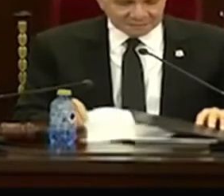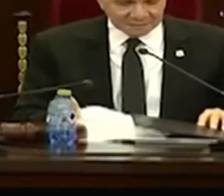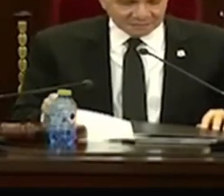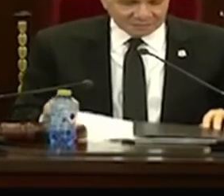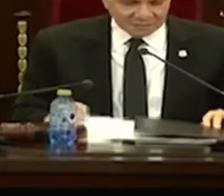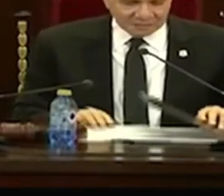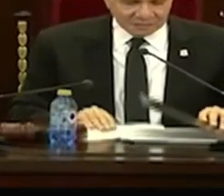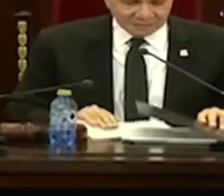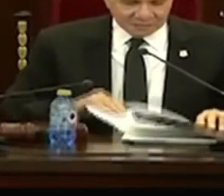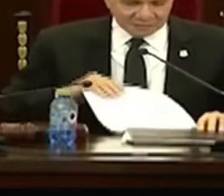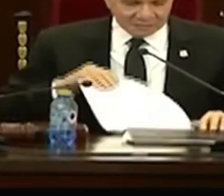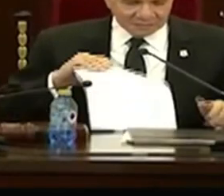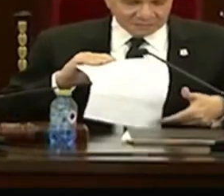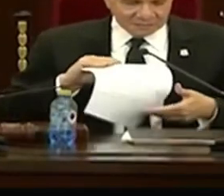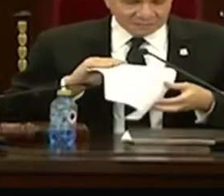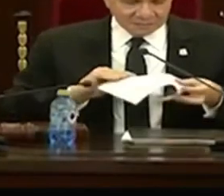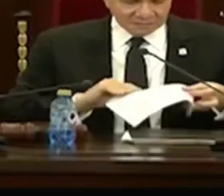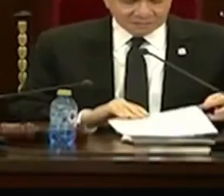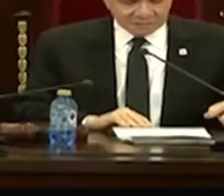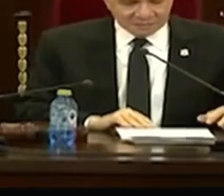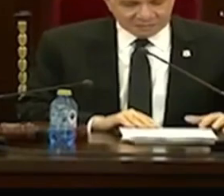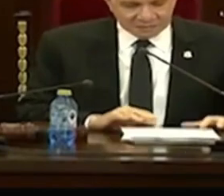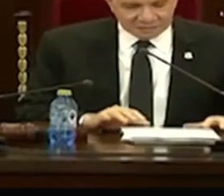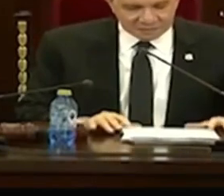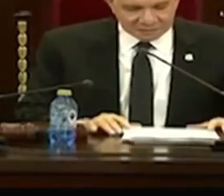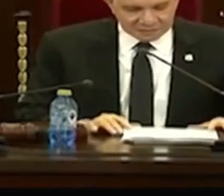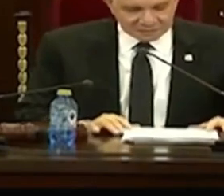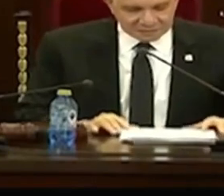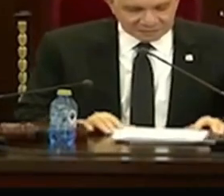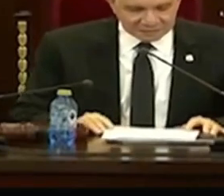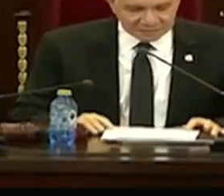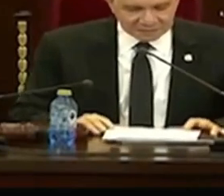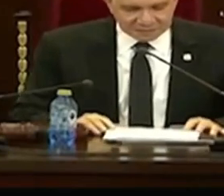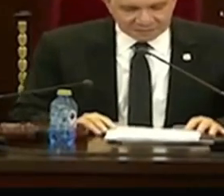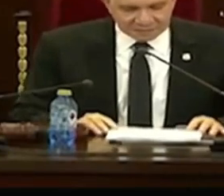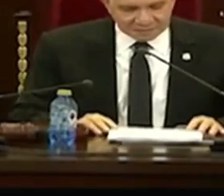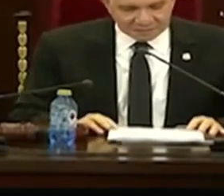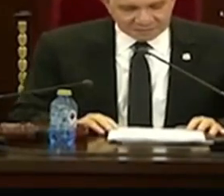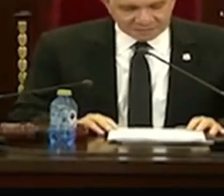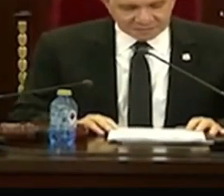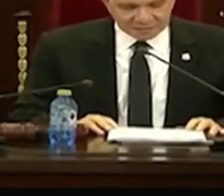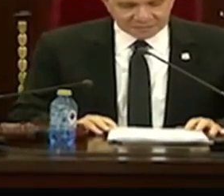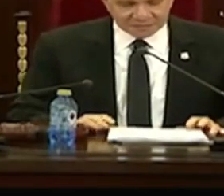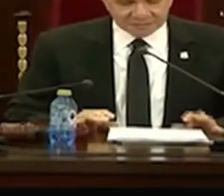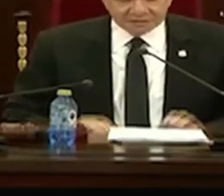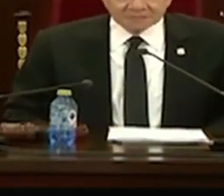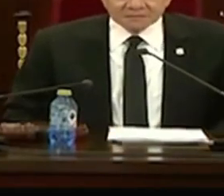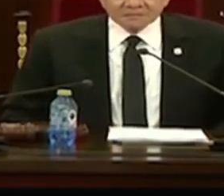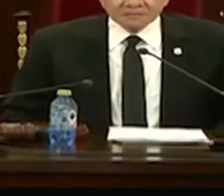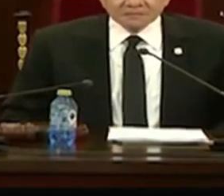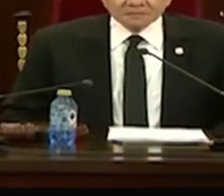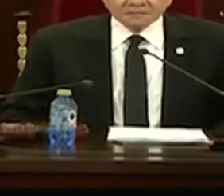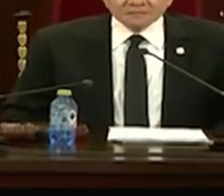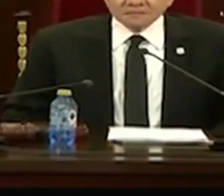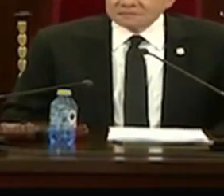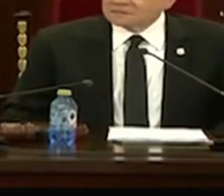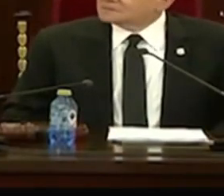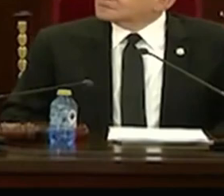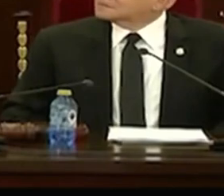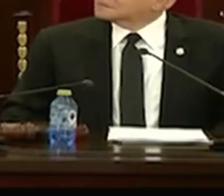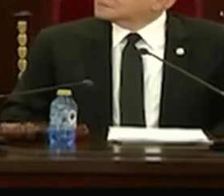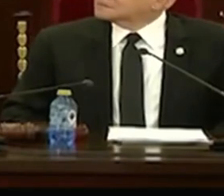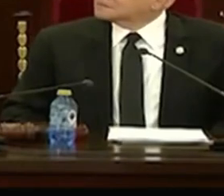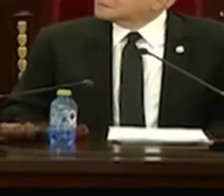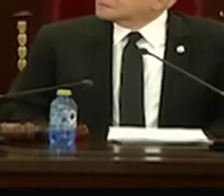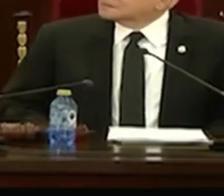25 libras. Es bueno que sepan que el último ajuste en el bono gas fue realizado en